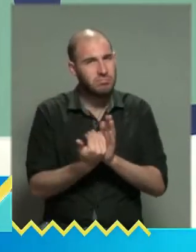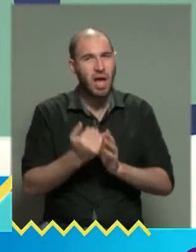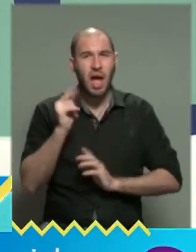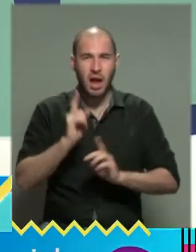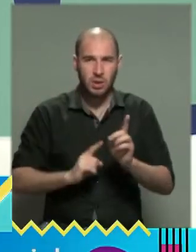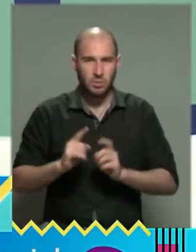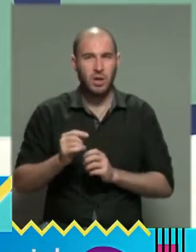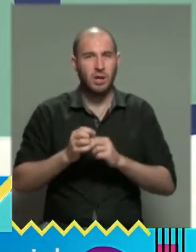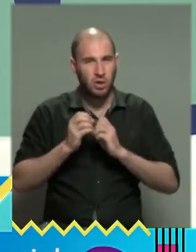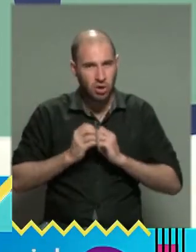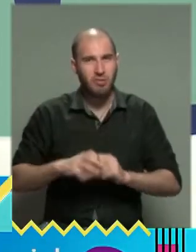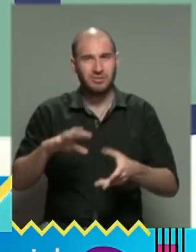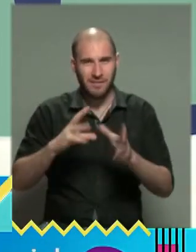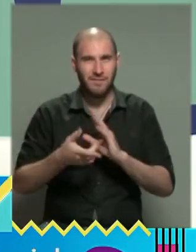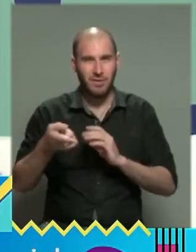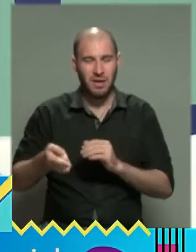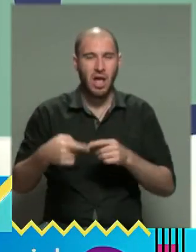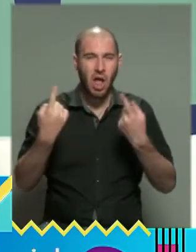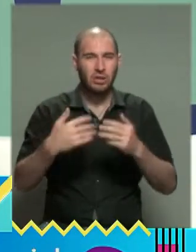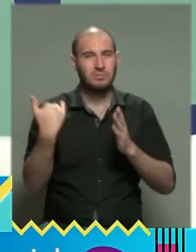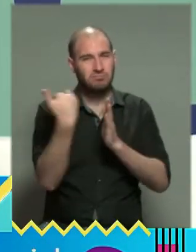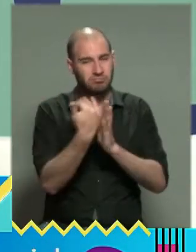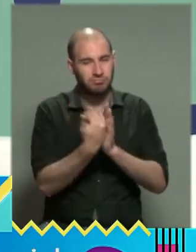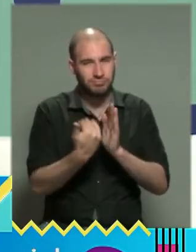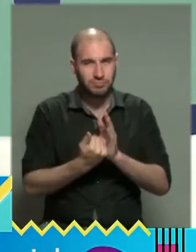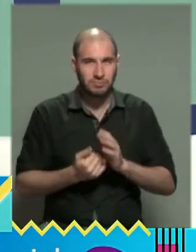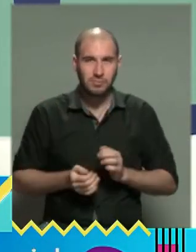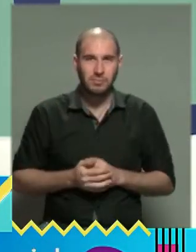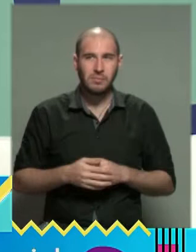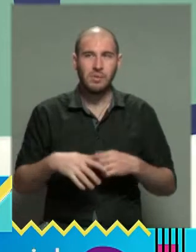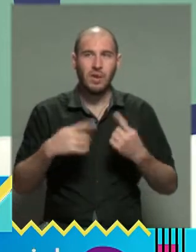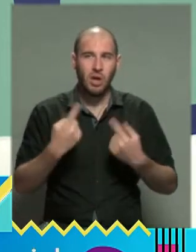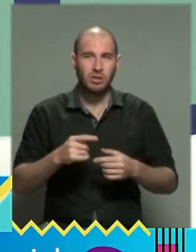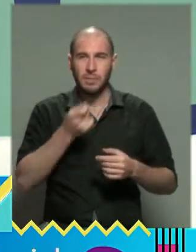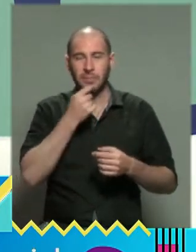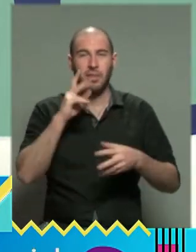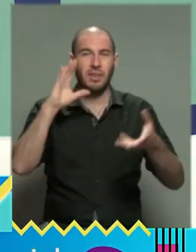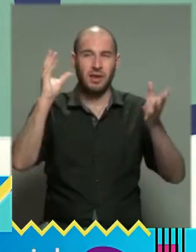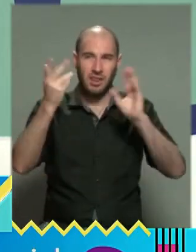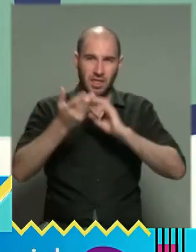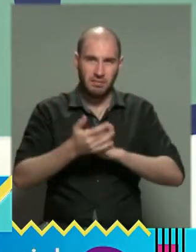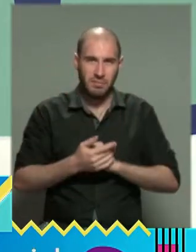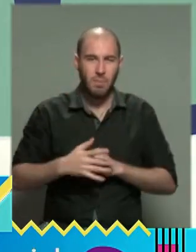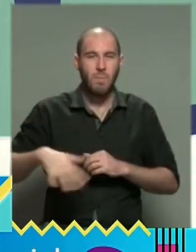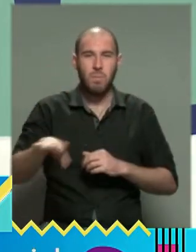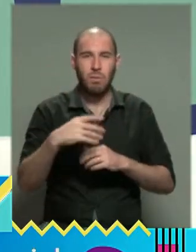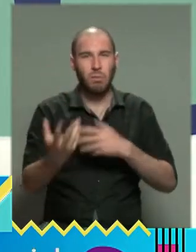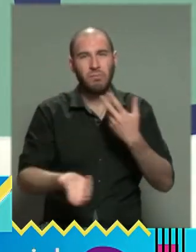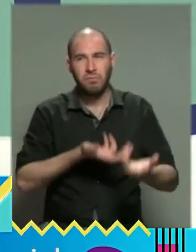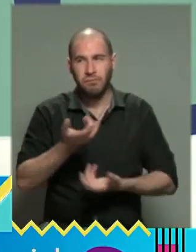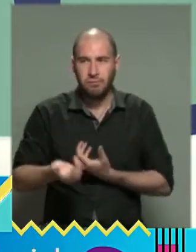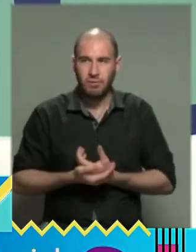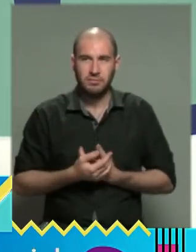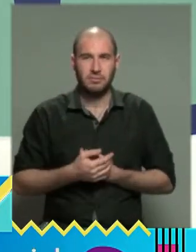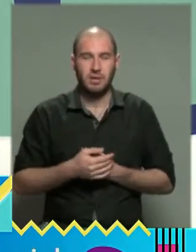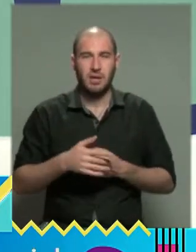que empezó de esta forma, situaciones puntuales y concretas de una situación climática, de un pueblo incendiado,